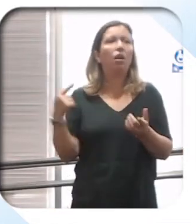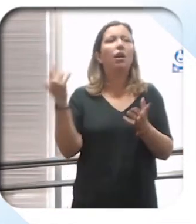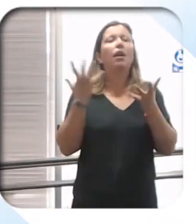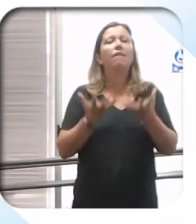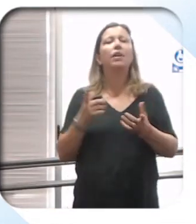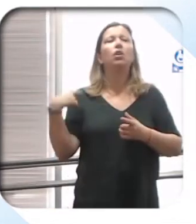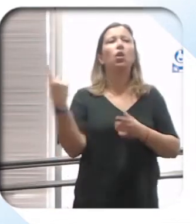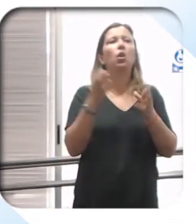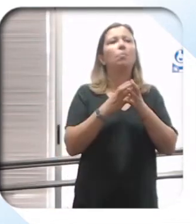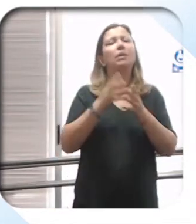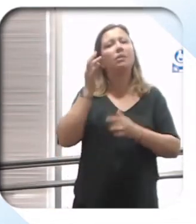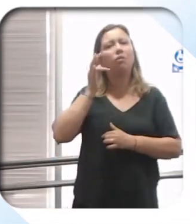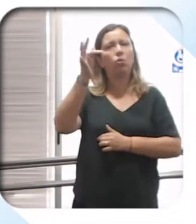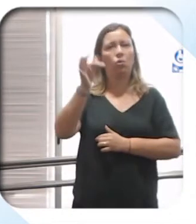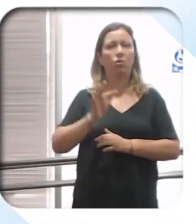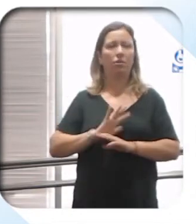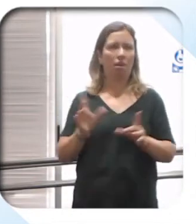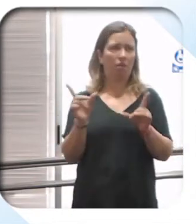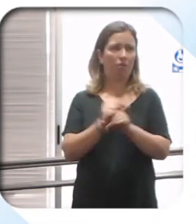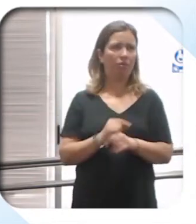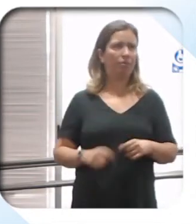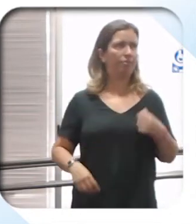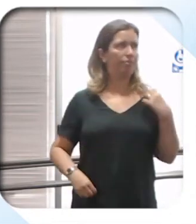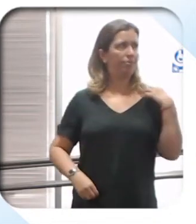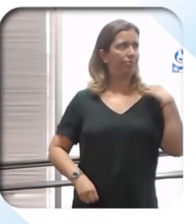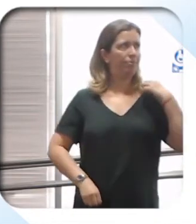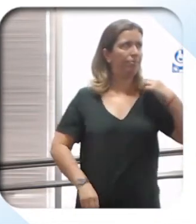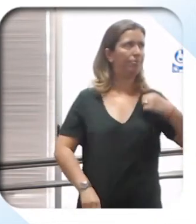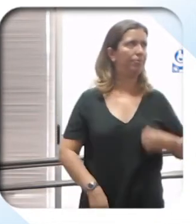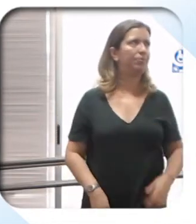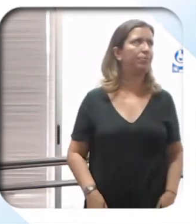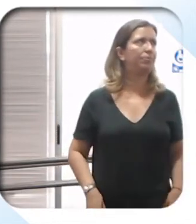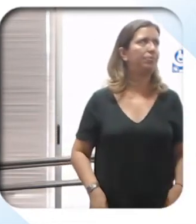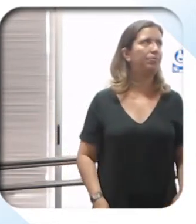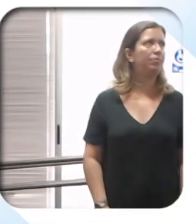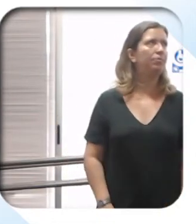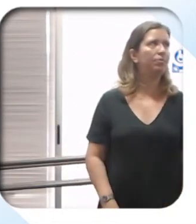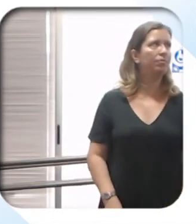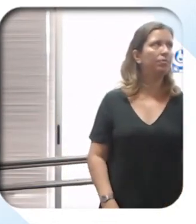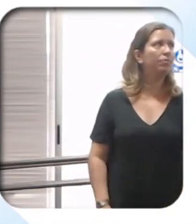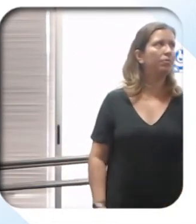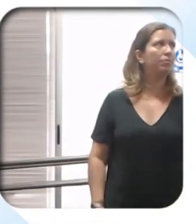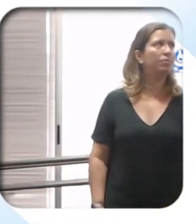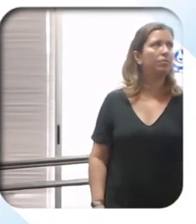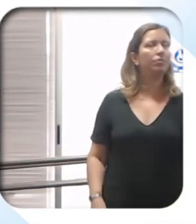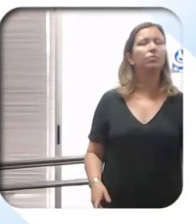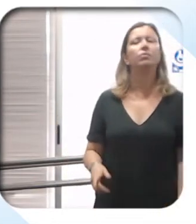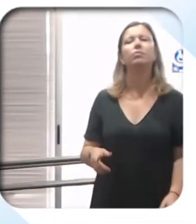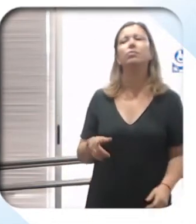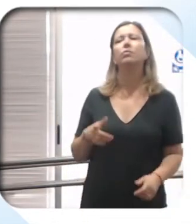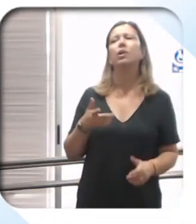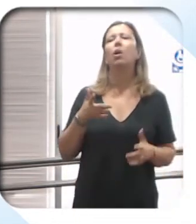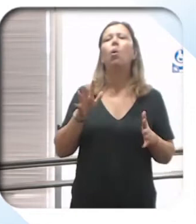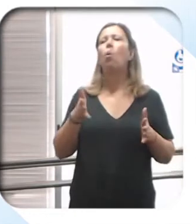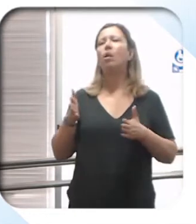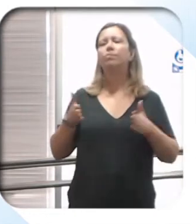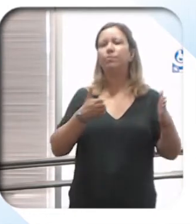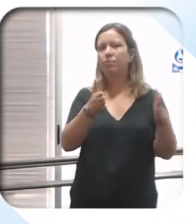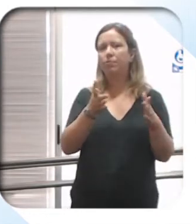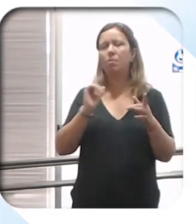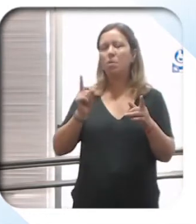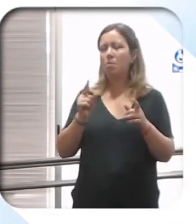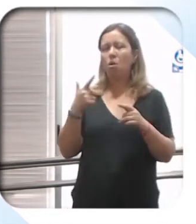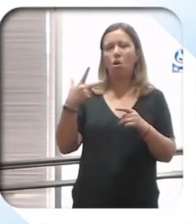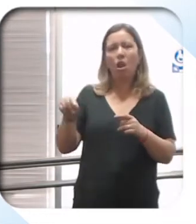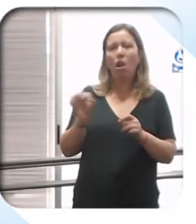pensemos juntos los futuros. Ya termino. ¿Cuál es el camino a seguir? ¿Seguir igual, negando, limitando el